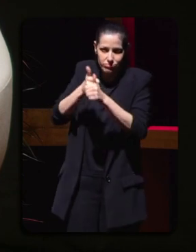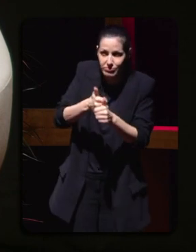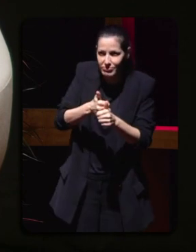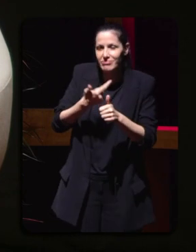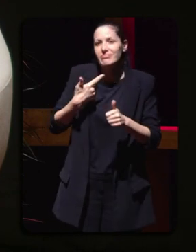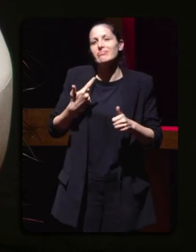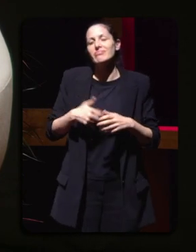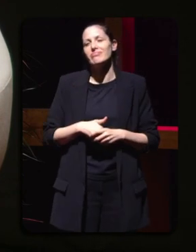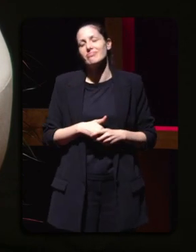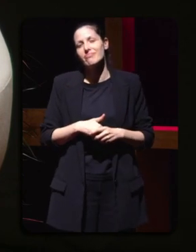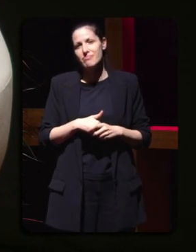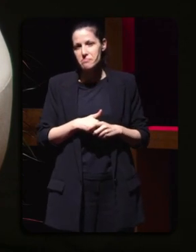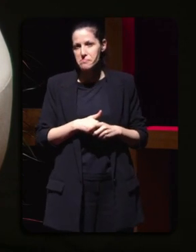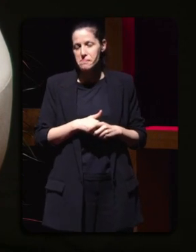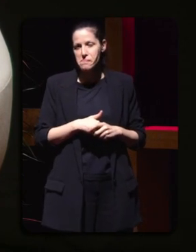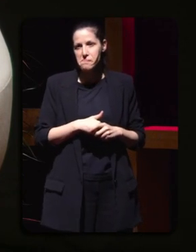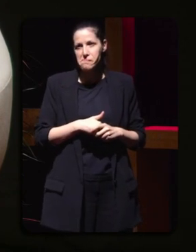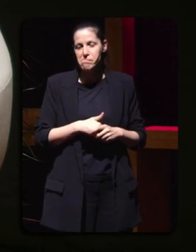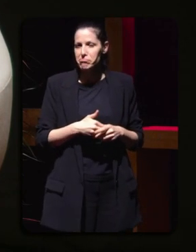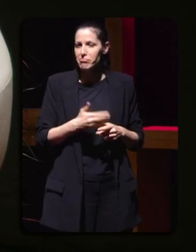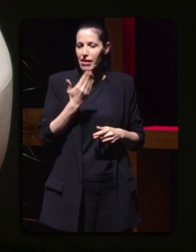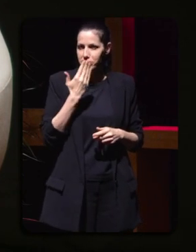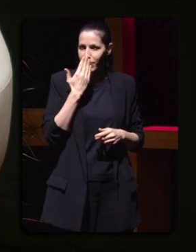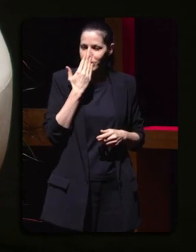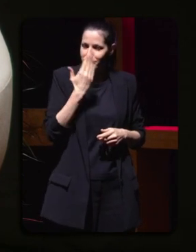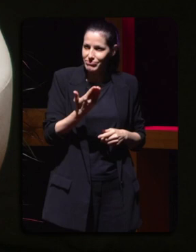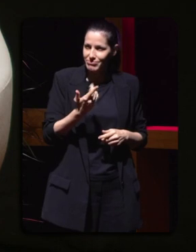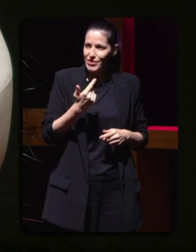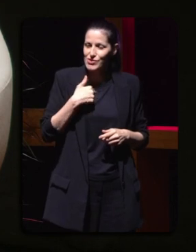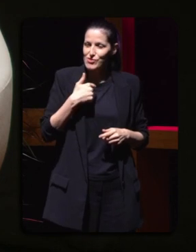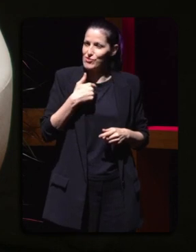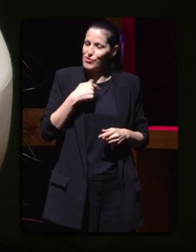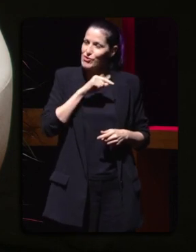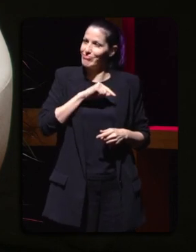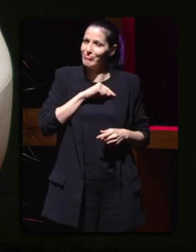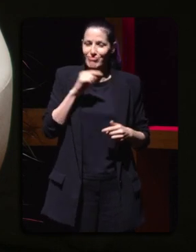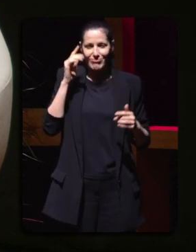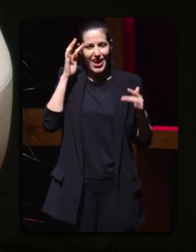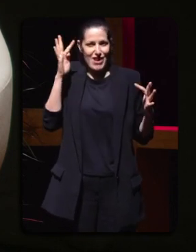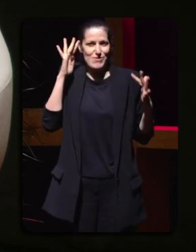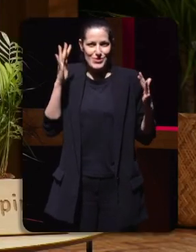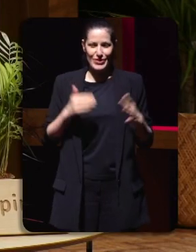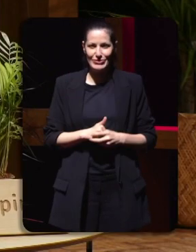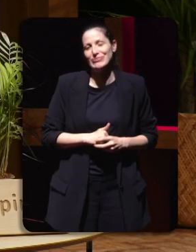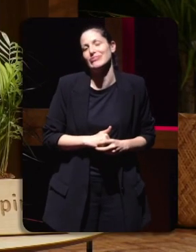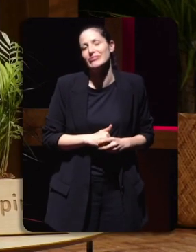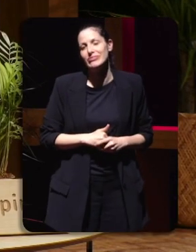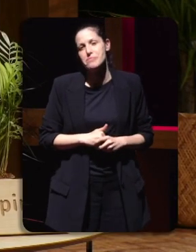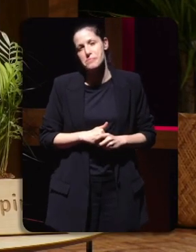invitan un año y la verdad que bueno que me ha hecho muchísima muchísima ilusión la invitación